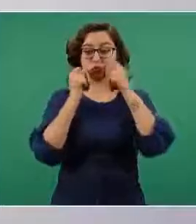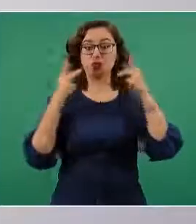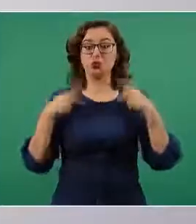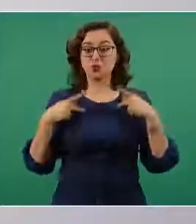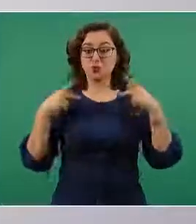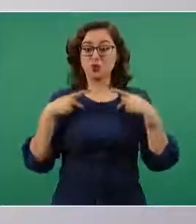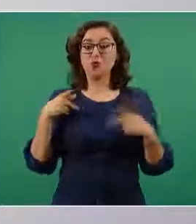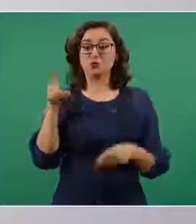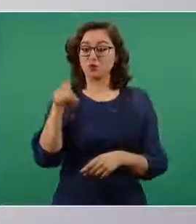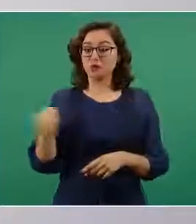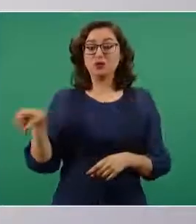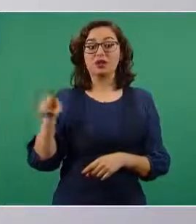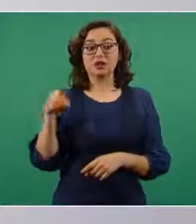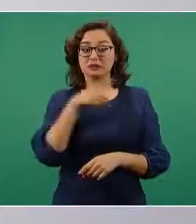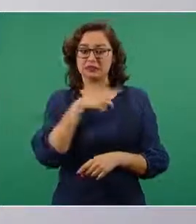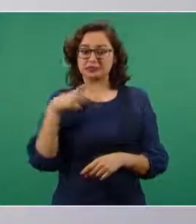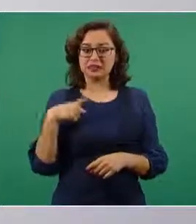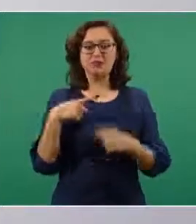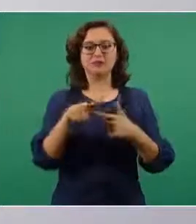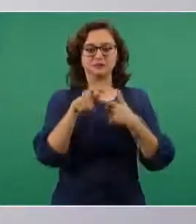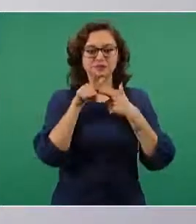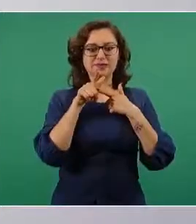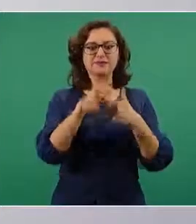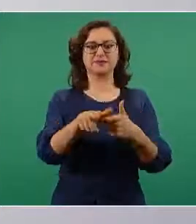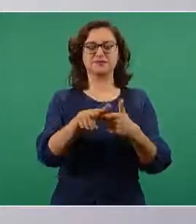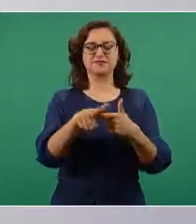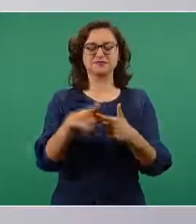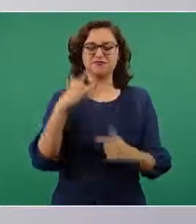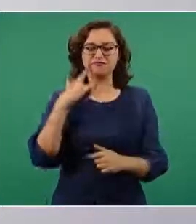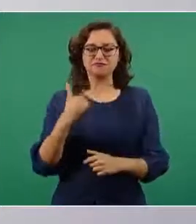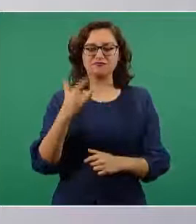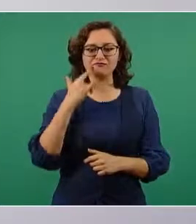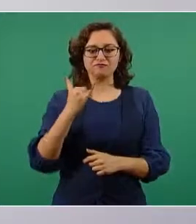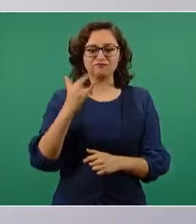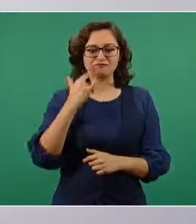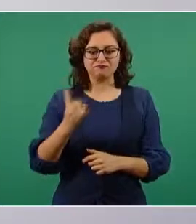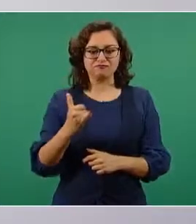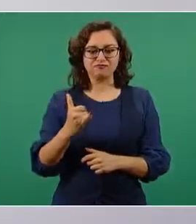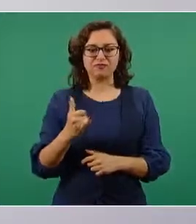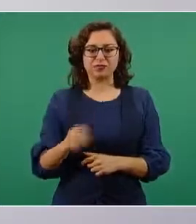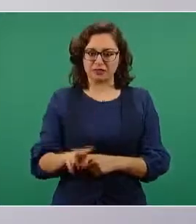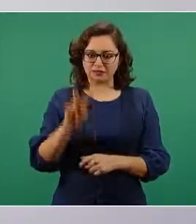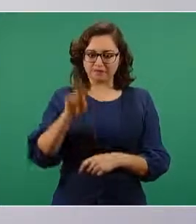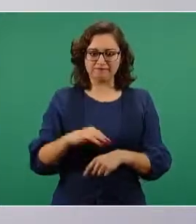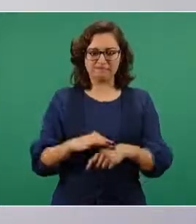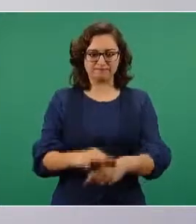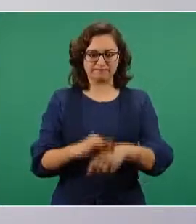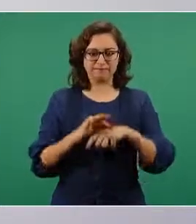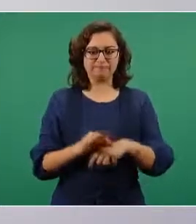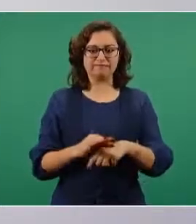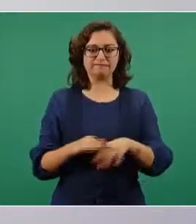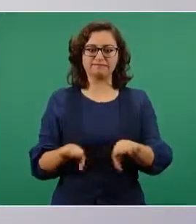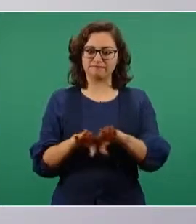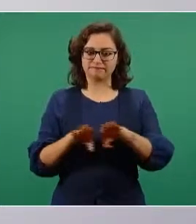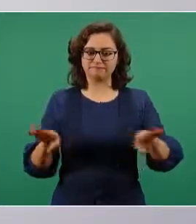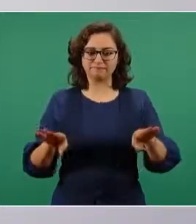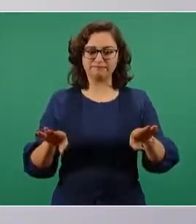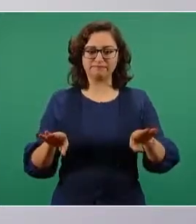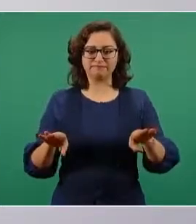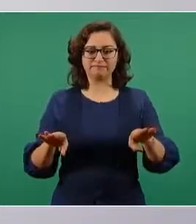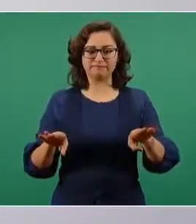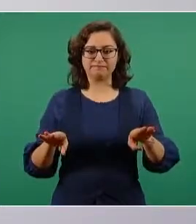el establecimiento, el lograr el establecimiento de una auténtica democracia en nuestro